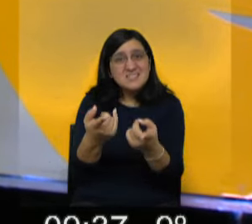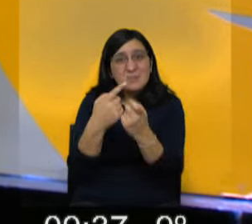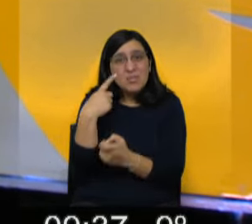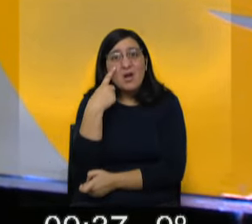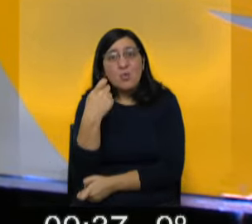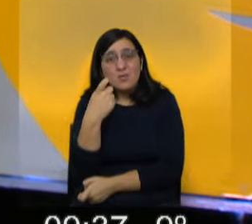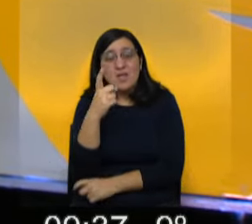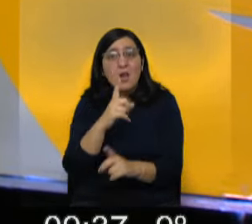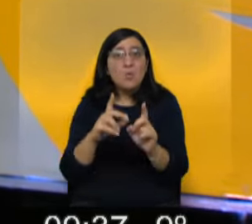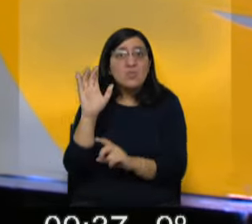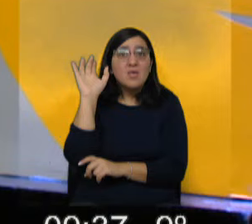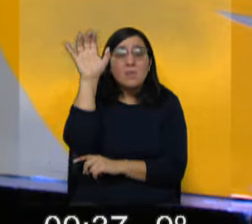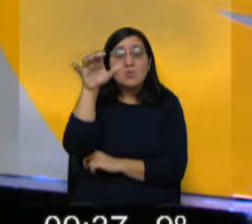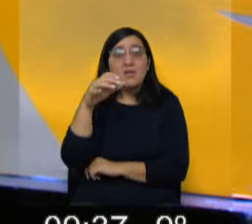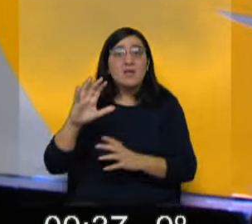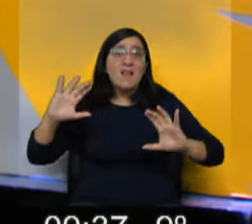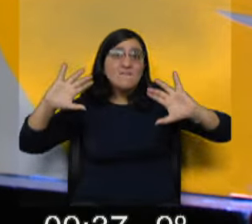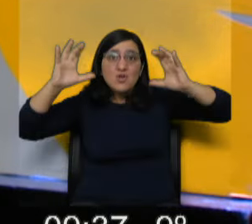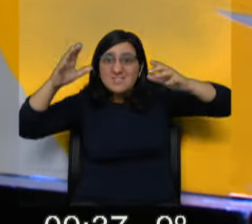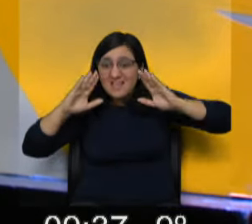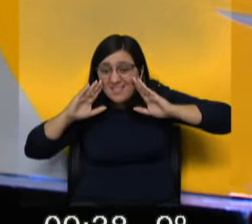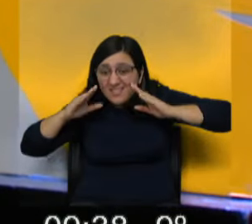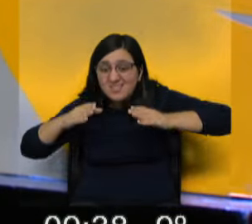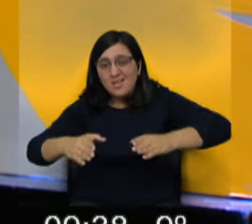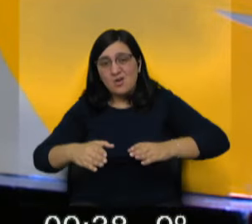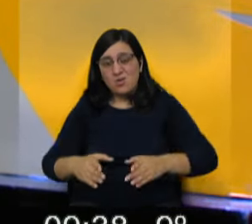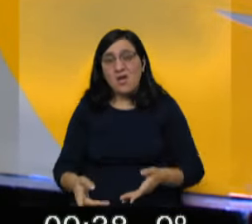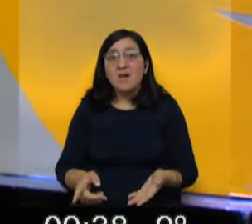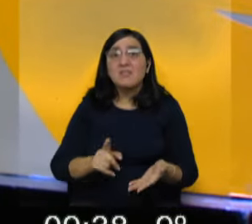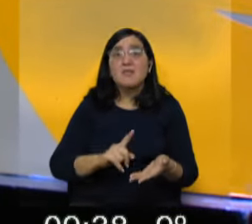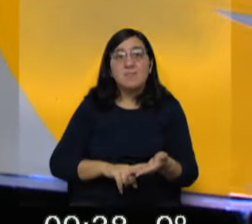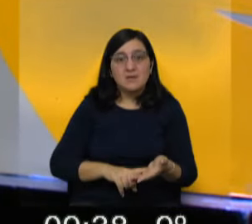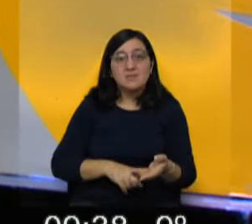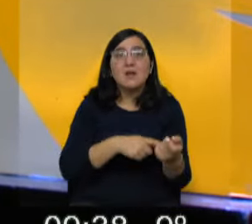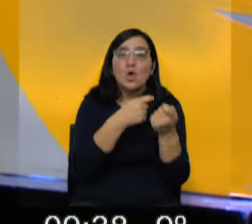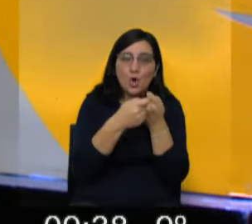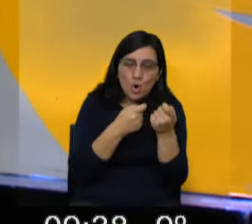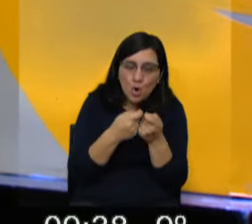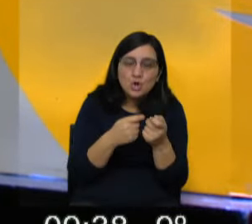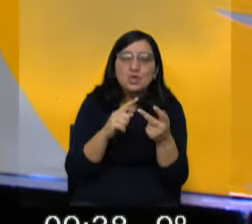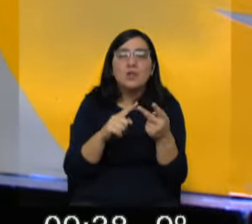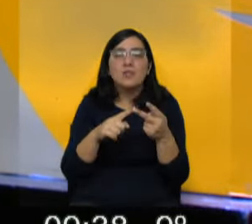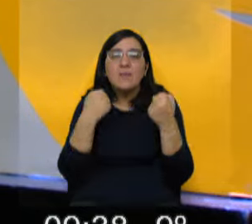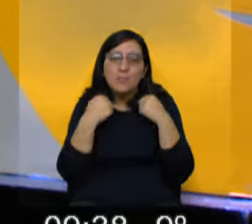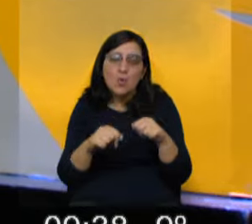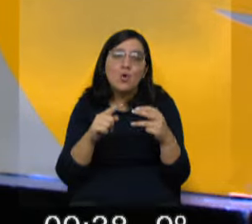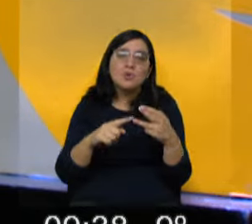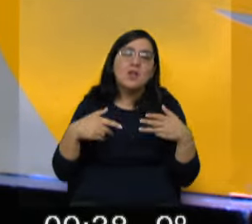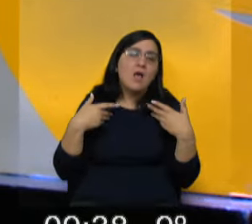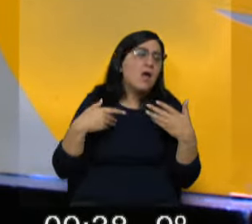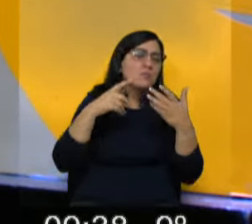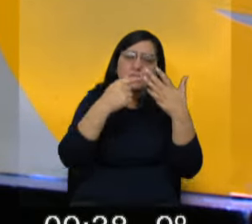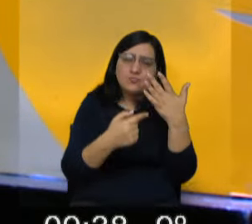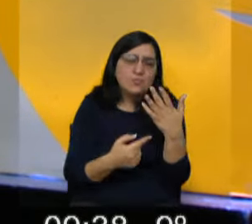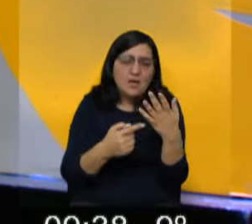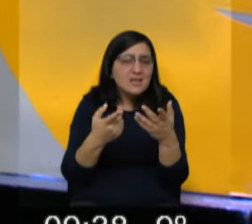determinados deportes que la violencia es un tema que hay que atenderlo, además de el negocio, el deporte, la ley, además